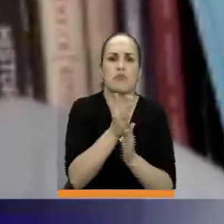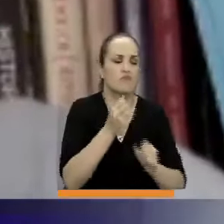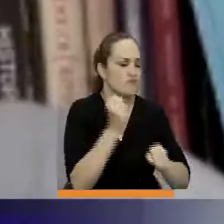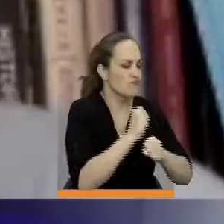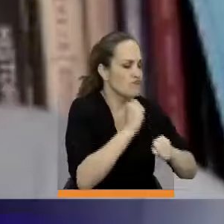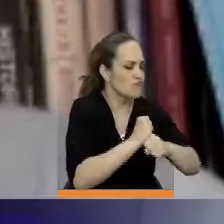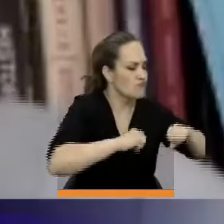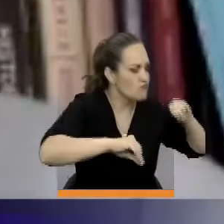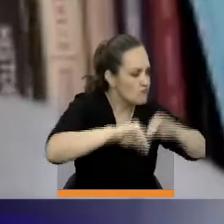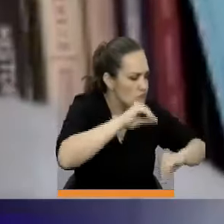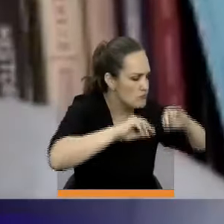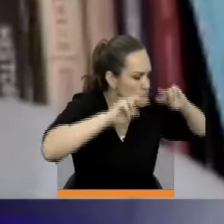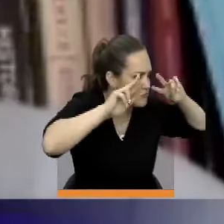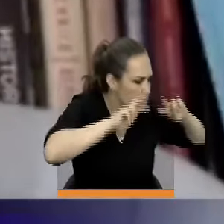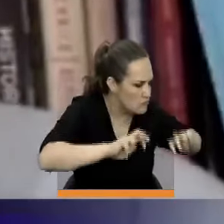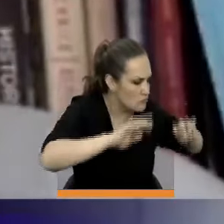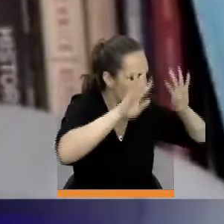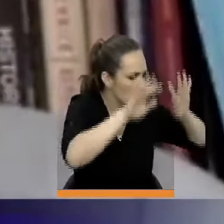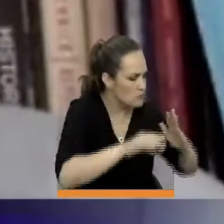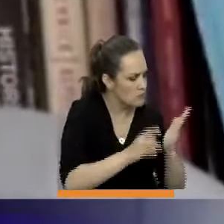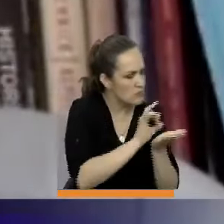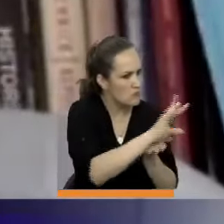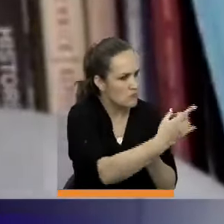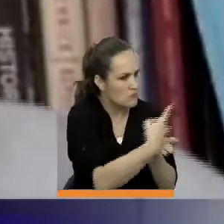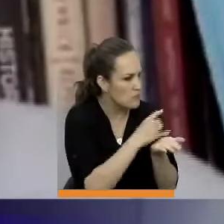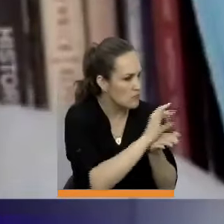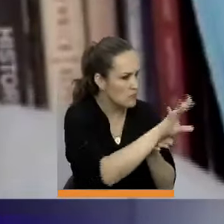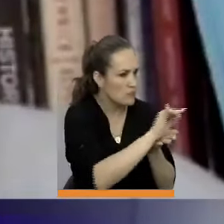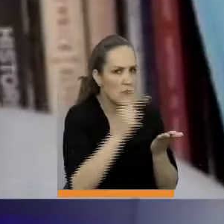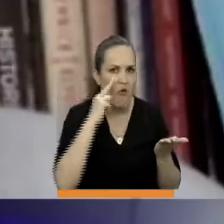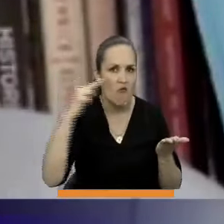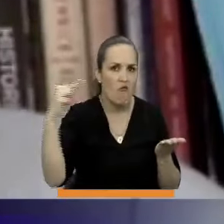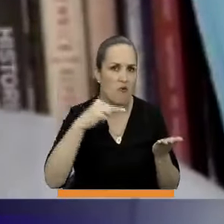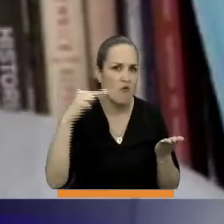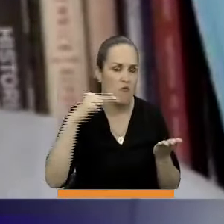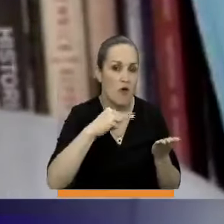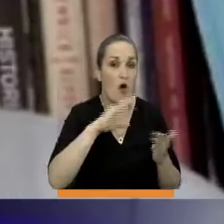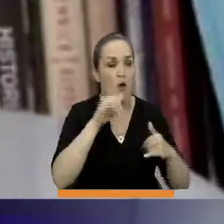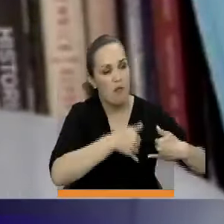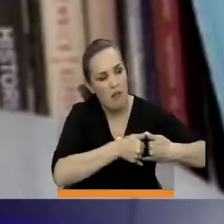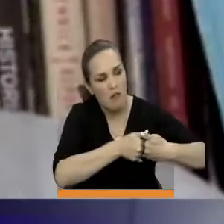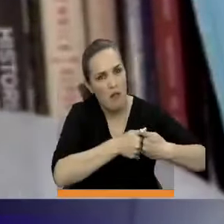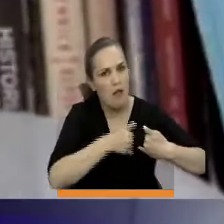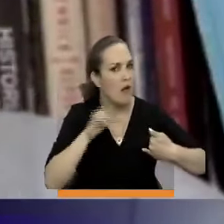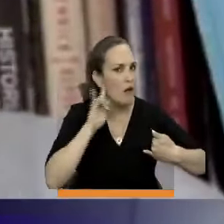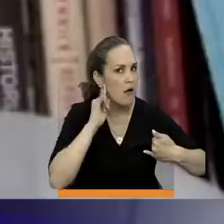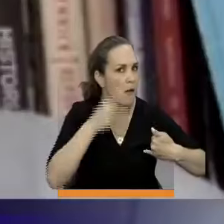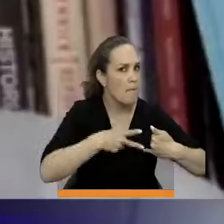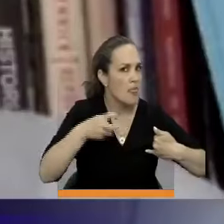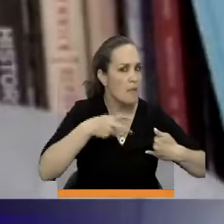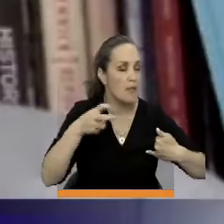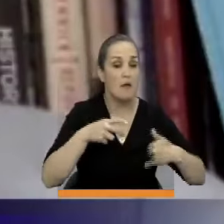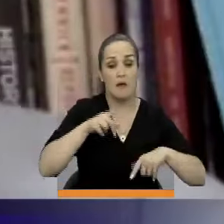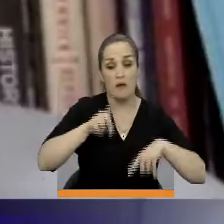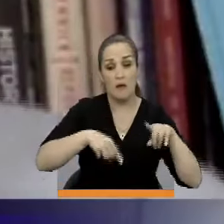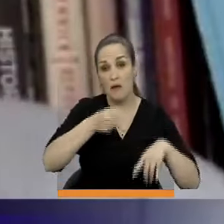esas investigaciones, ¿no? Además, el periódico o muchos periodistas habíamos estado trabajando en